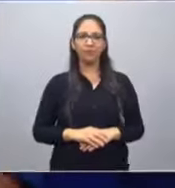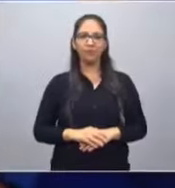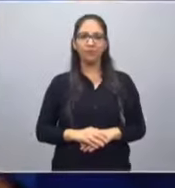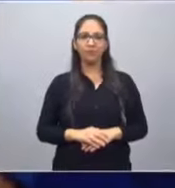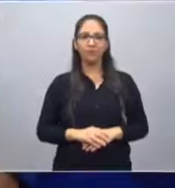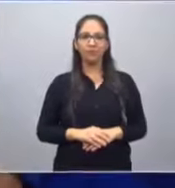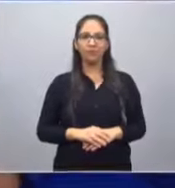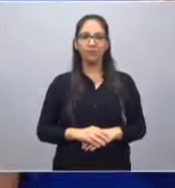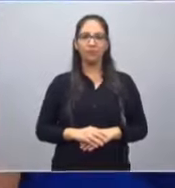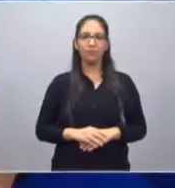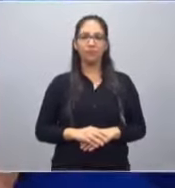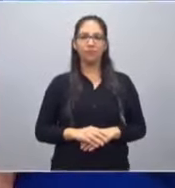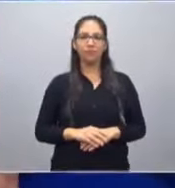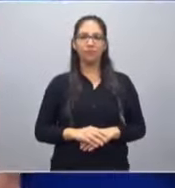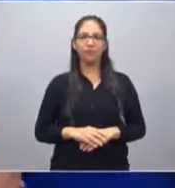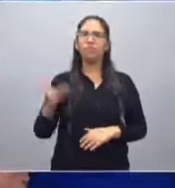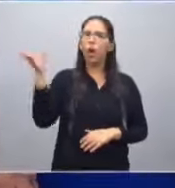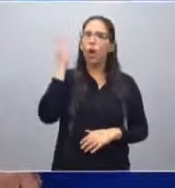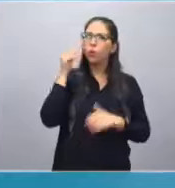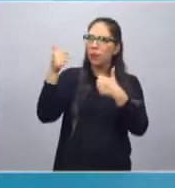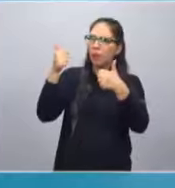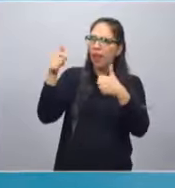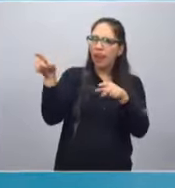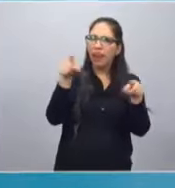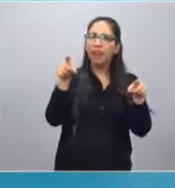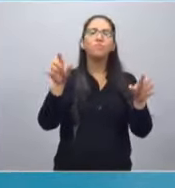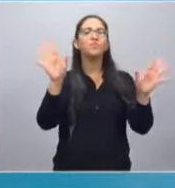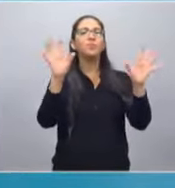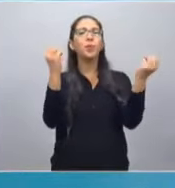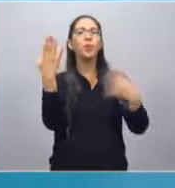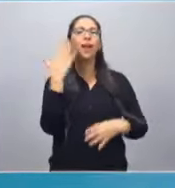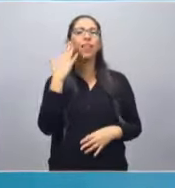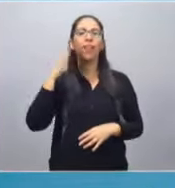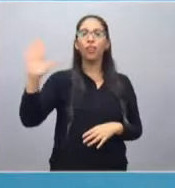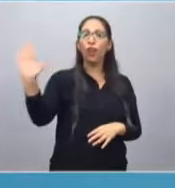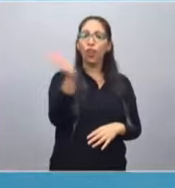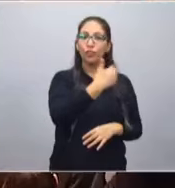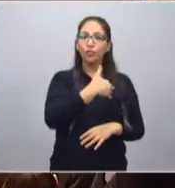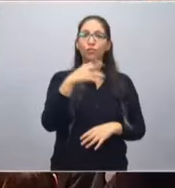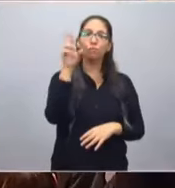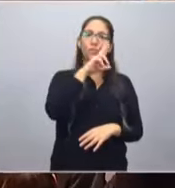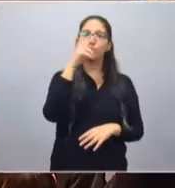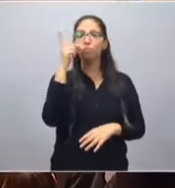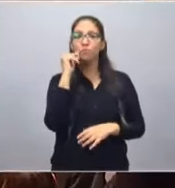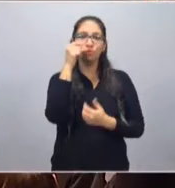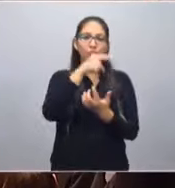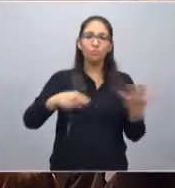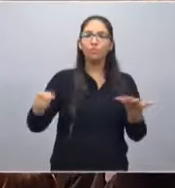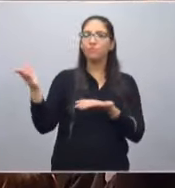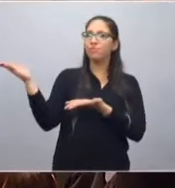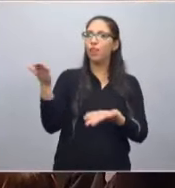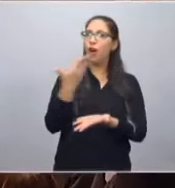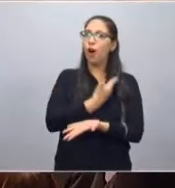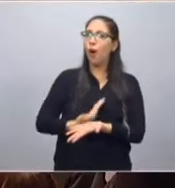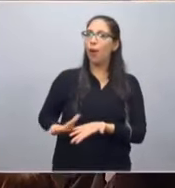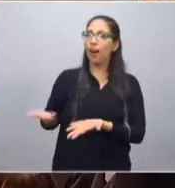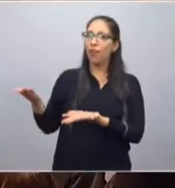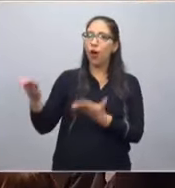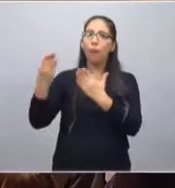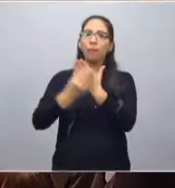lurati bueno se escucha bien bueno buenas tardes a todos y a todas Buenas tardes señor gobernador